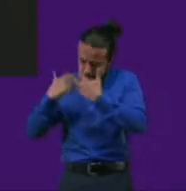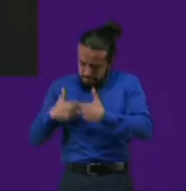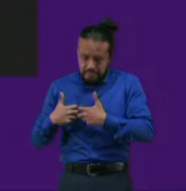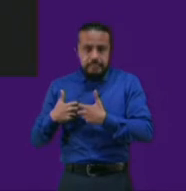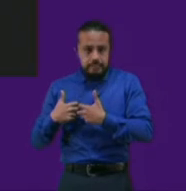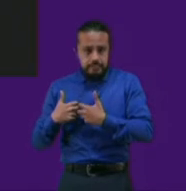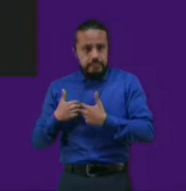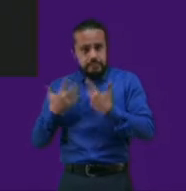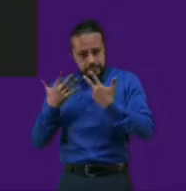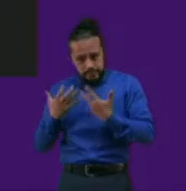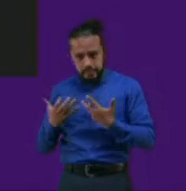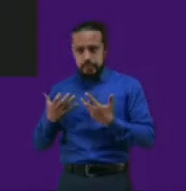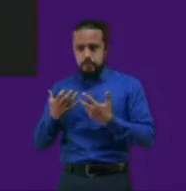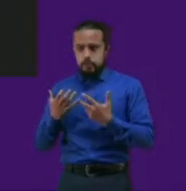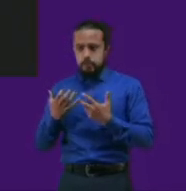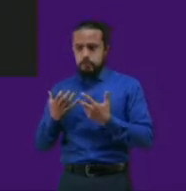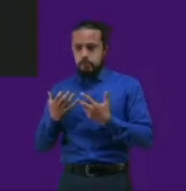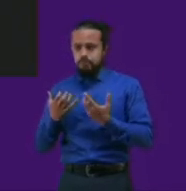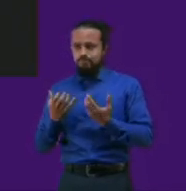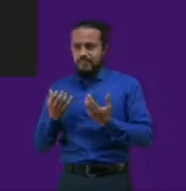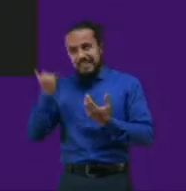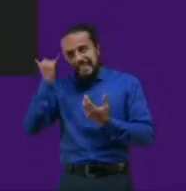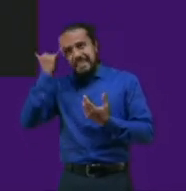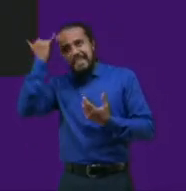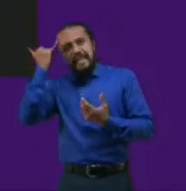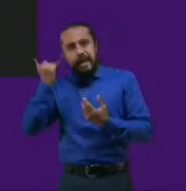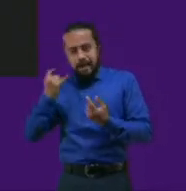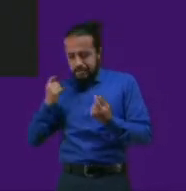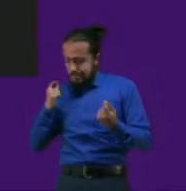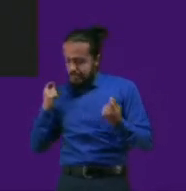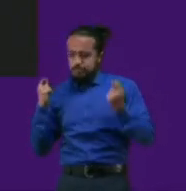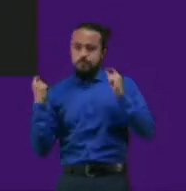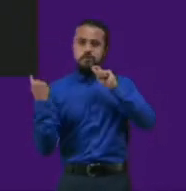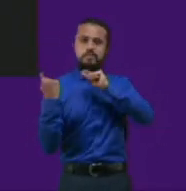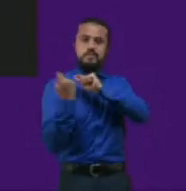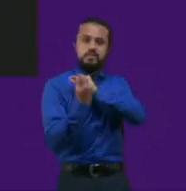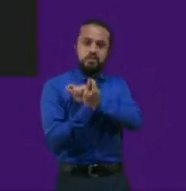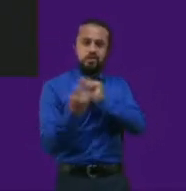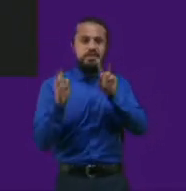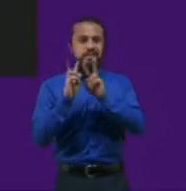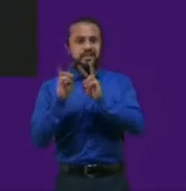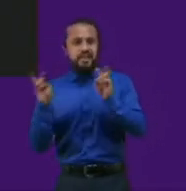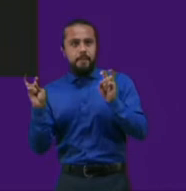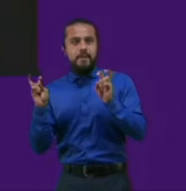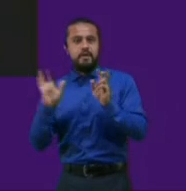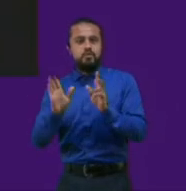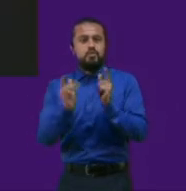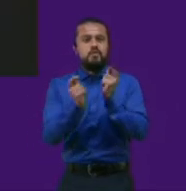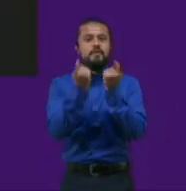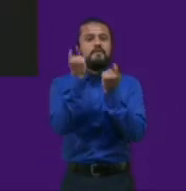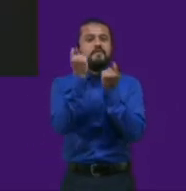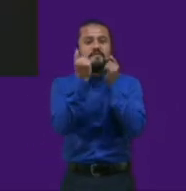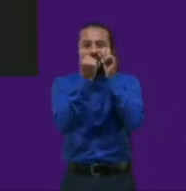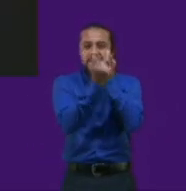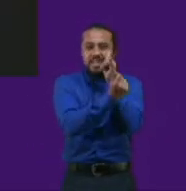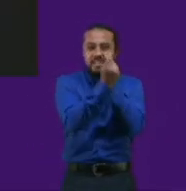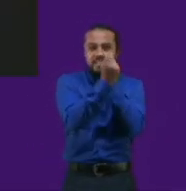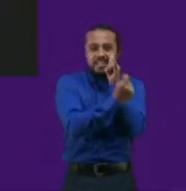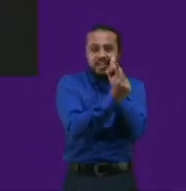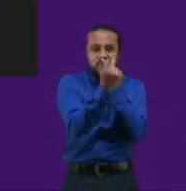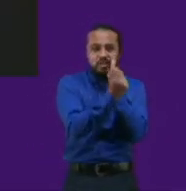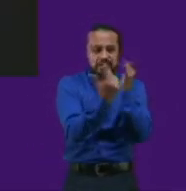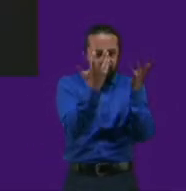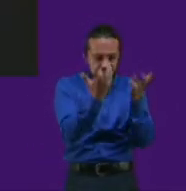un problema, quiero generar esta transformación en el mundo financiero, ¿qué hacías? ¿Qué eras